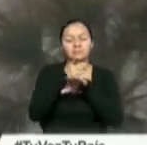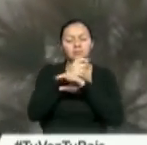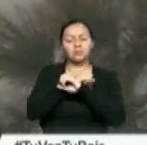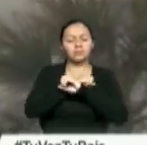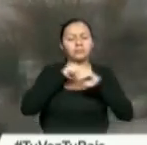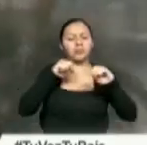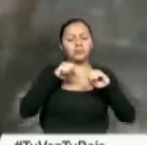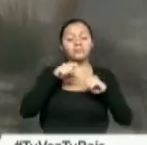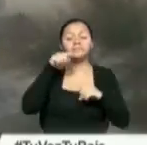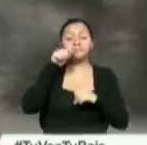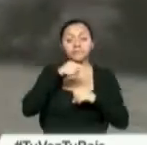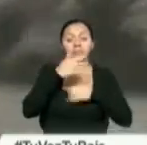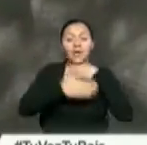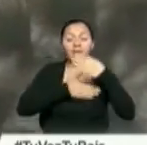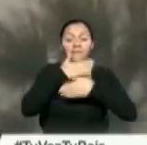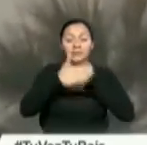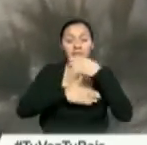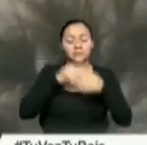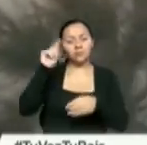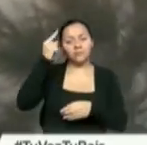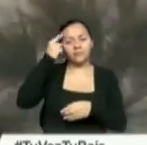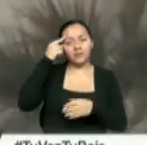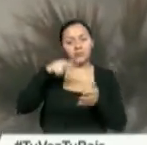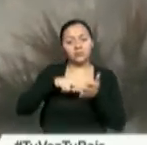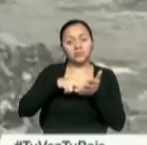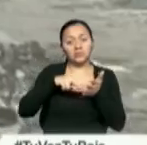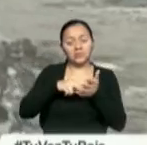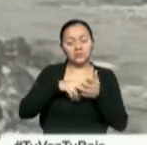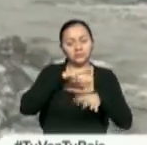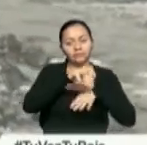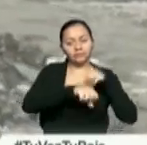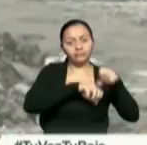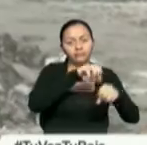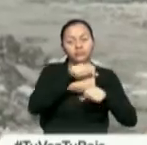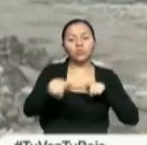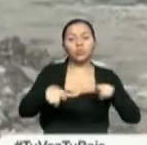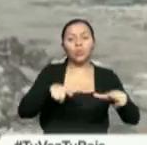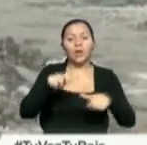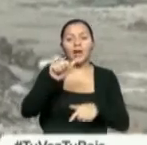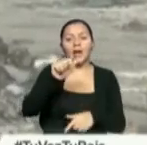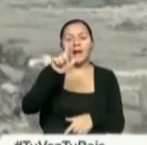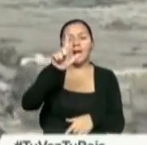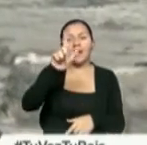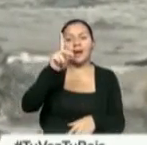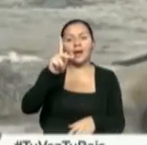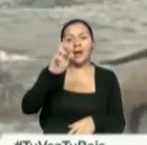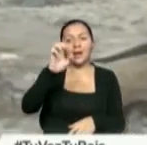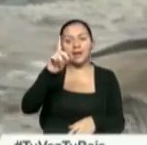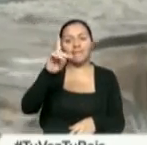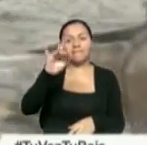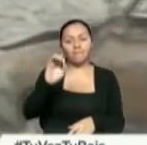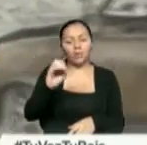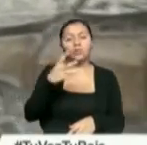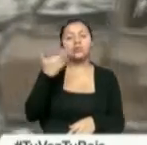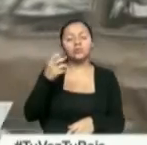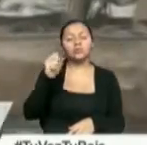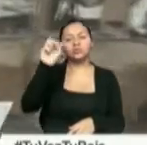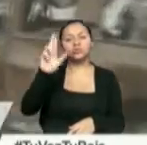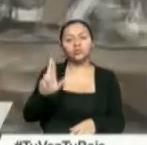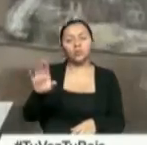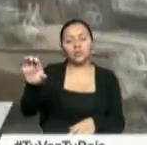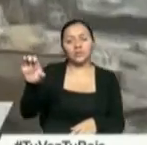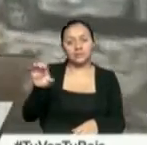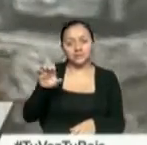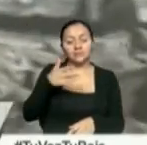luego avance de las fuerzas del gobierno sirio en alepo el lunes tomaron un importante sector del sureste de la ciudad con lo cual